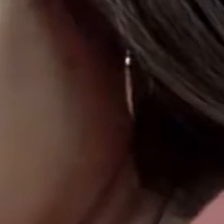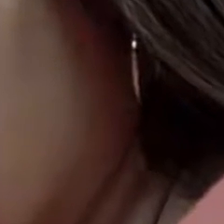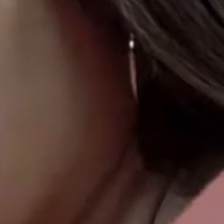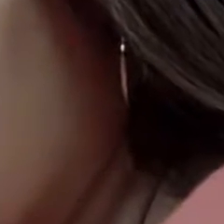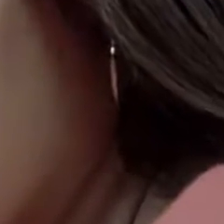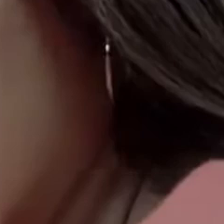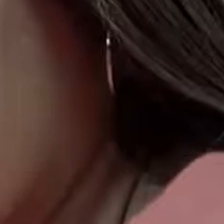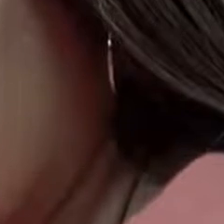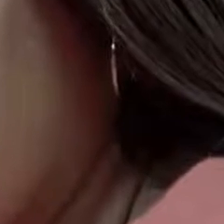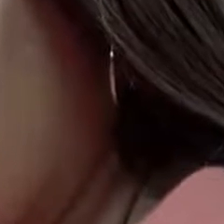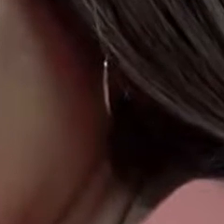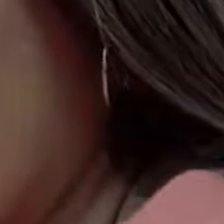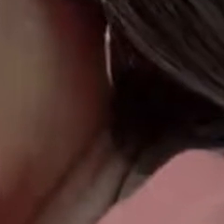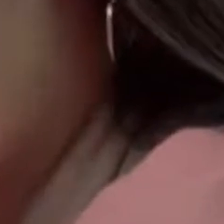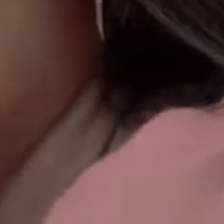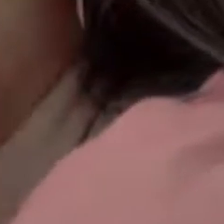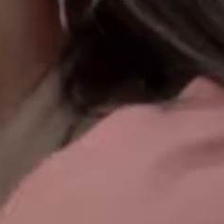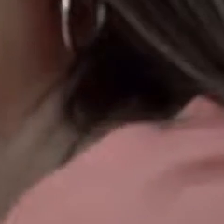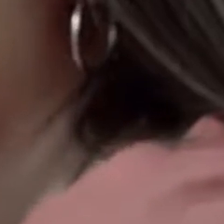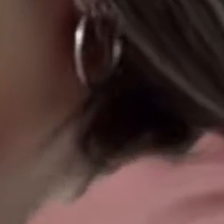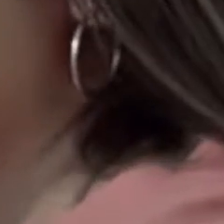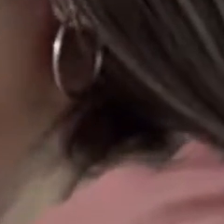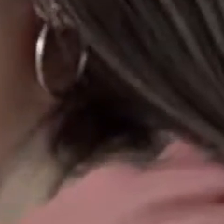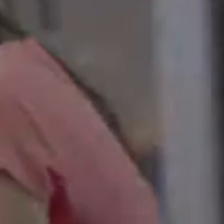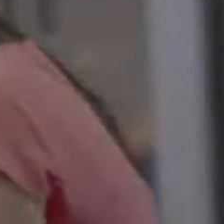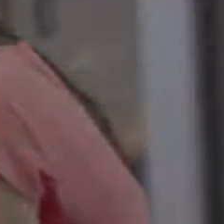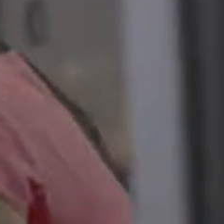¿De vivir en el pasado y desconfiar?